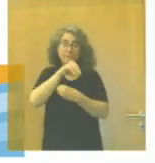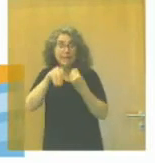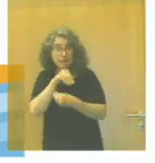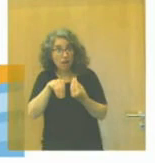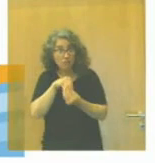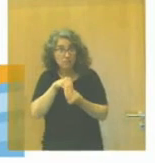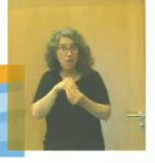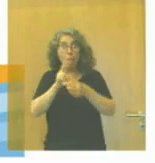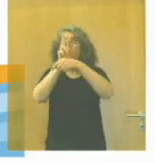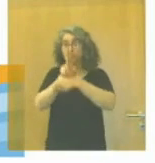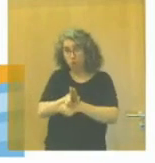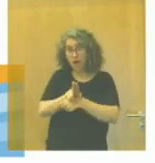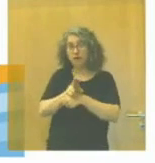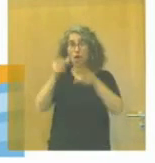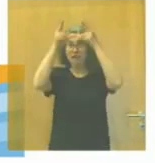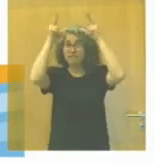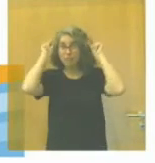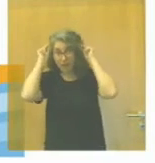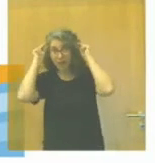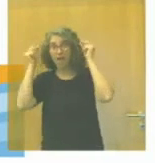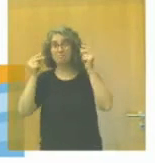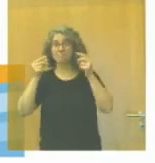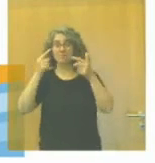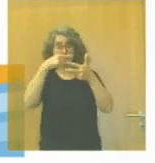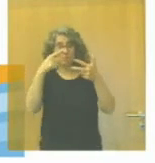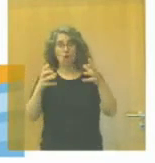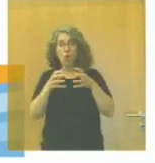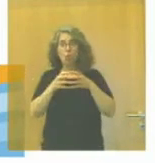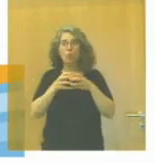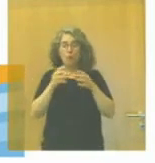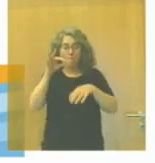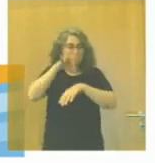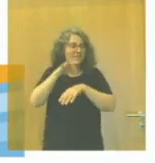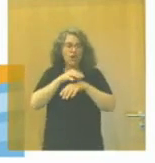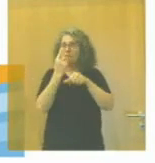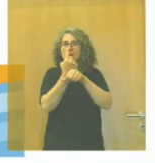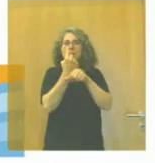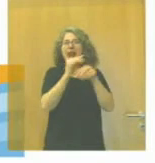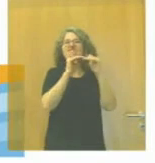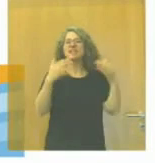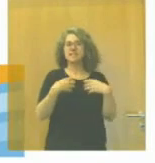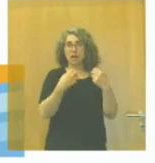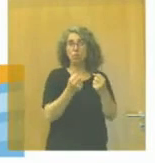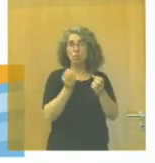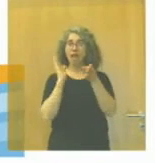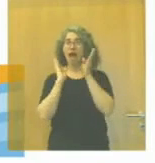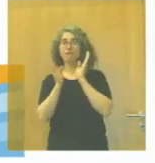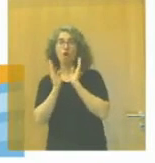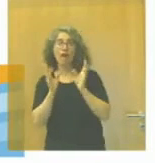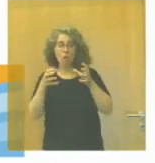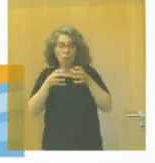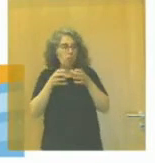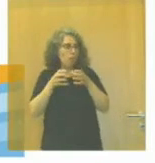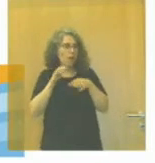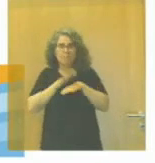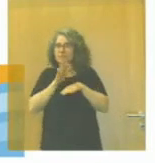familiares, usuarios, enfermeras, médicos de primer nivel, abogados, etcétera,